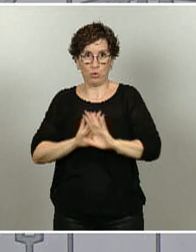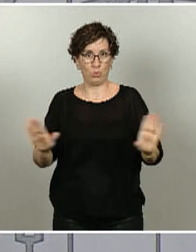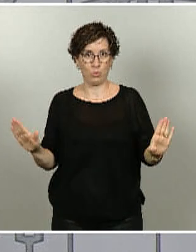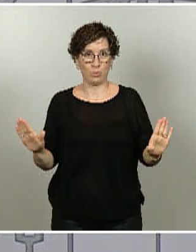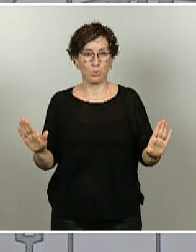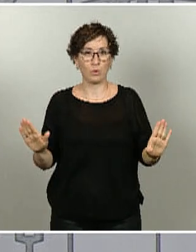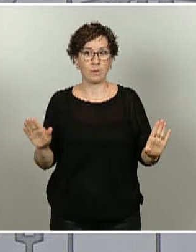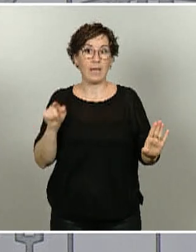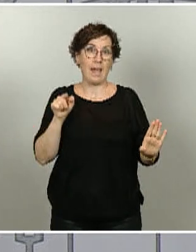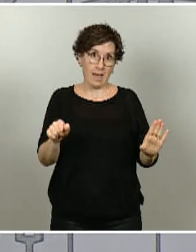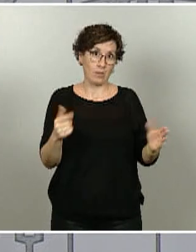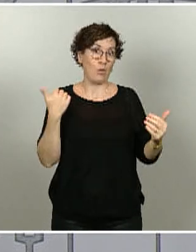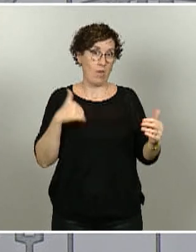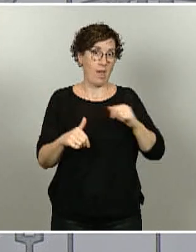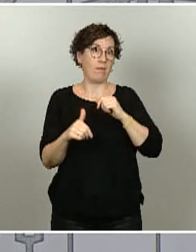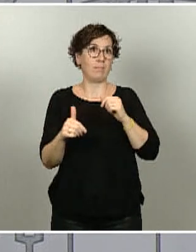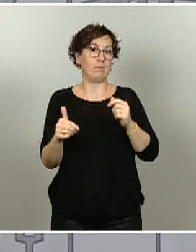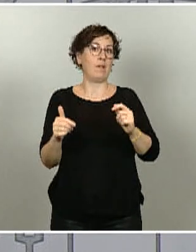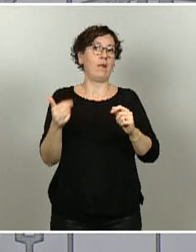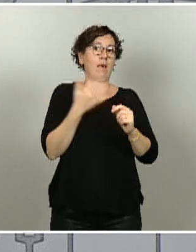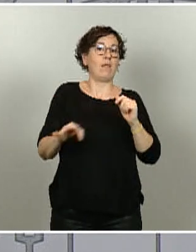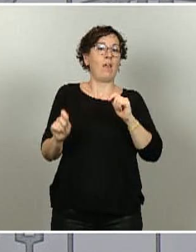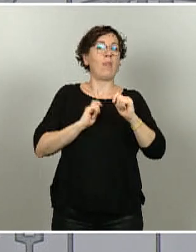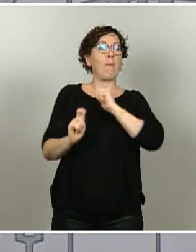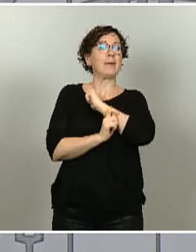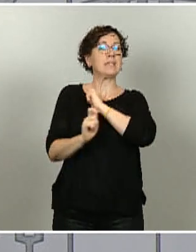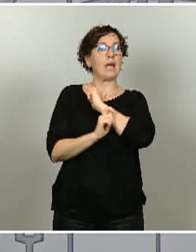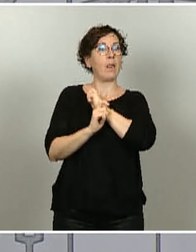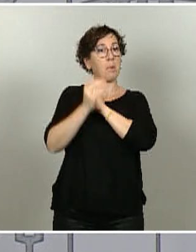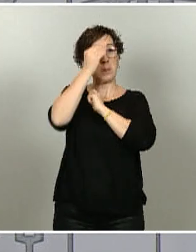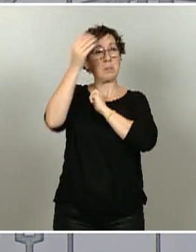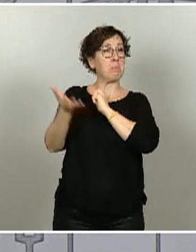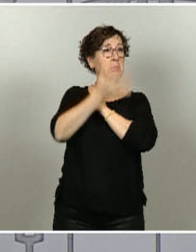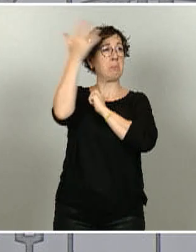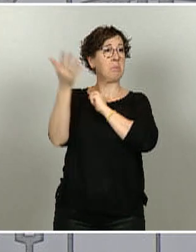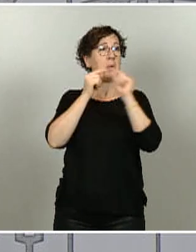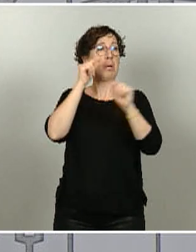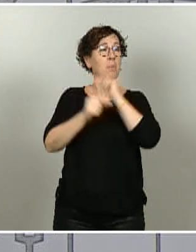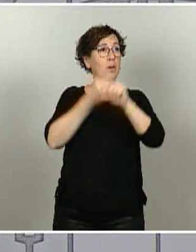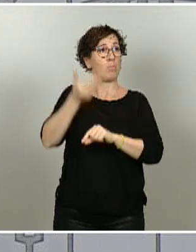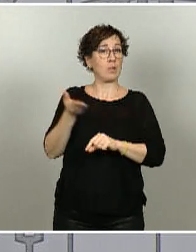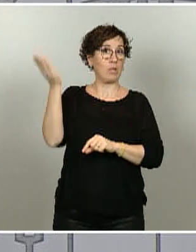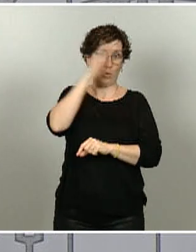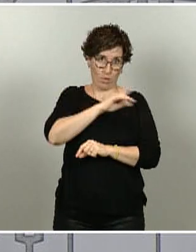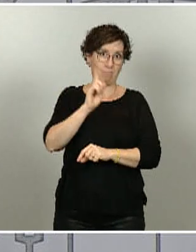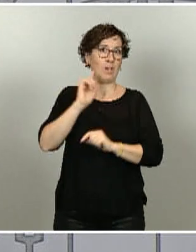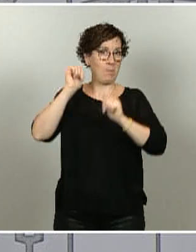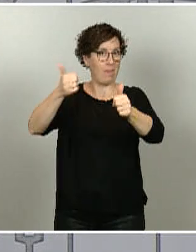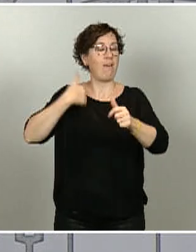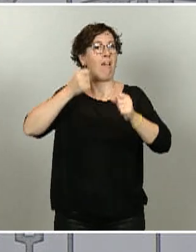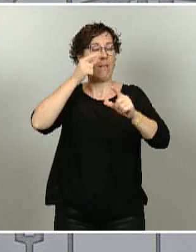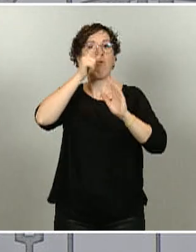indica que subestimar, no se subestimó mucho el riesgo en aquella reunión. En esa reunión se estuvieron